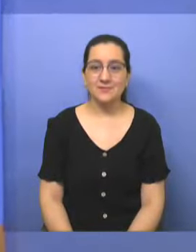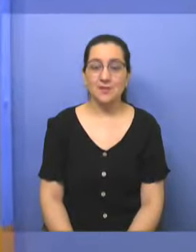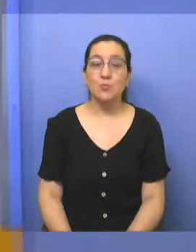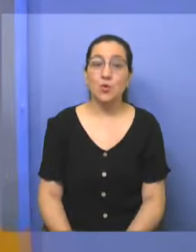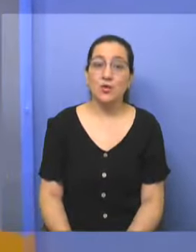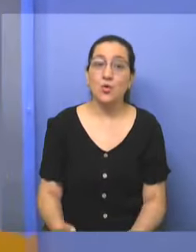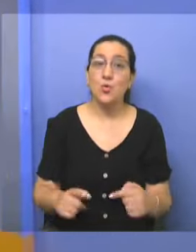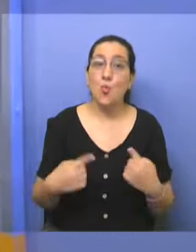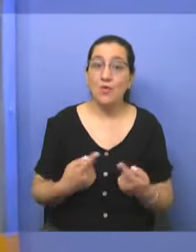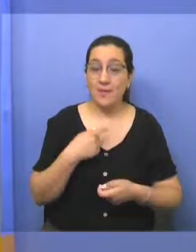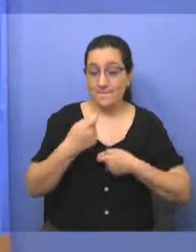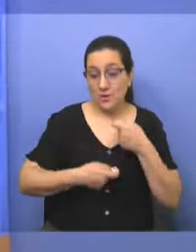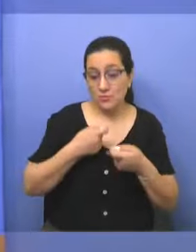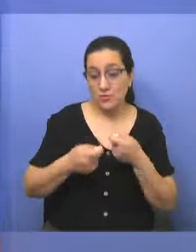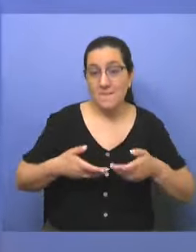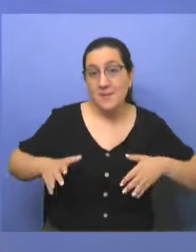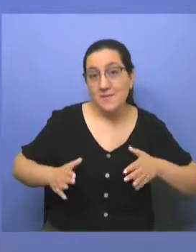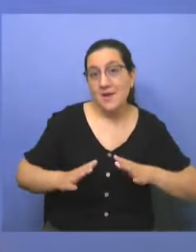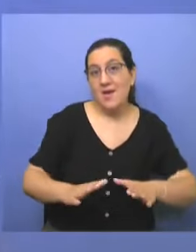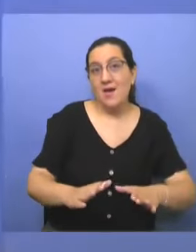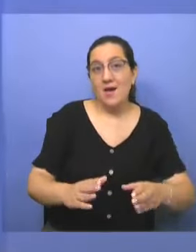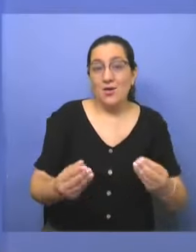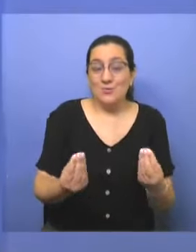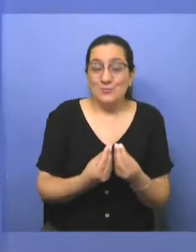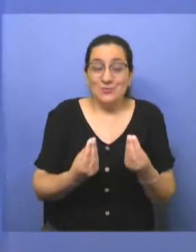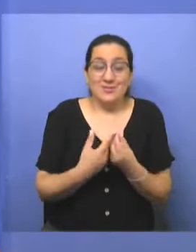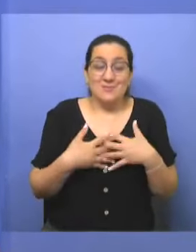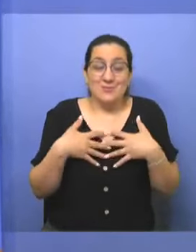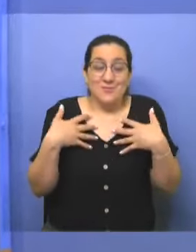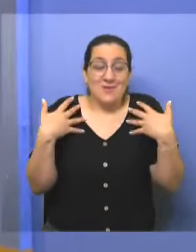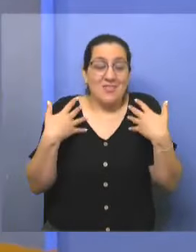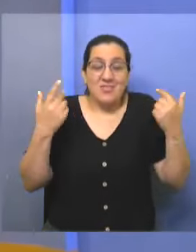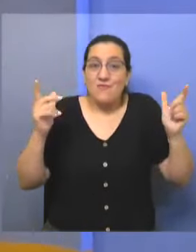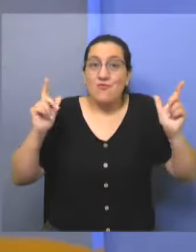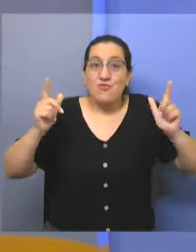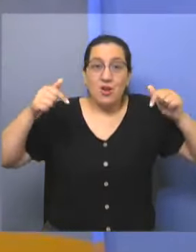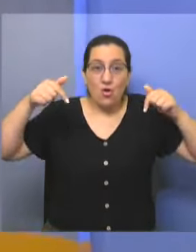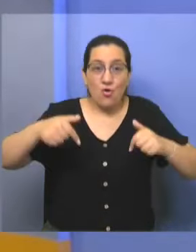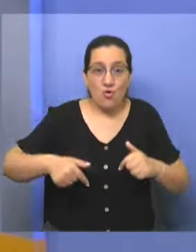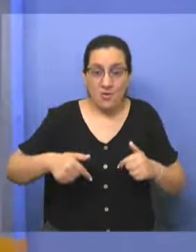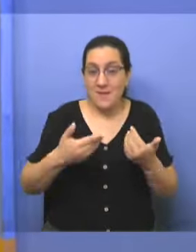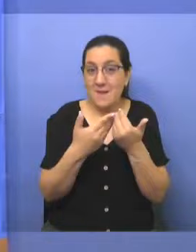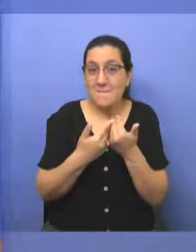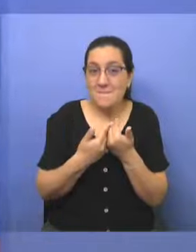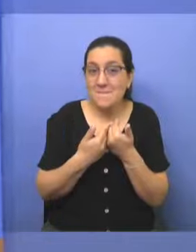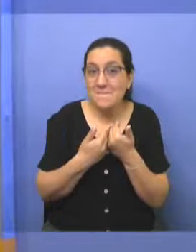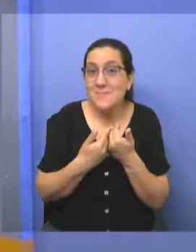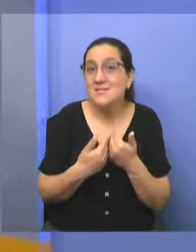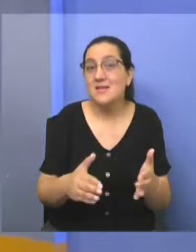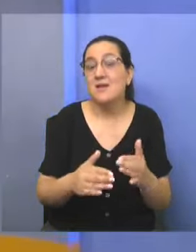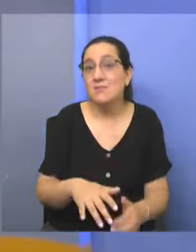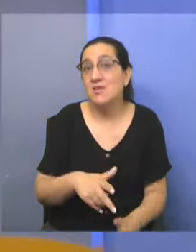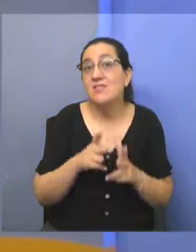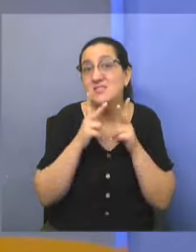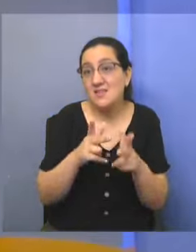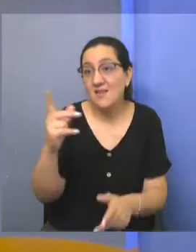señores, nuestra producción ha preparado un montón de emociones para que nosotros disfrutemos en el día de hoy. Para comenzar, les vamos a decir que viene